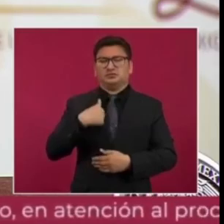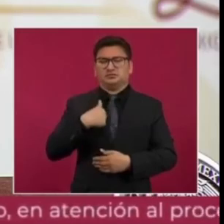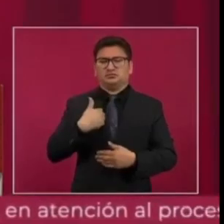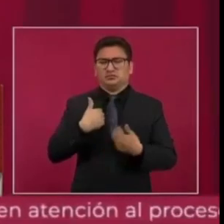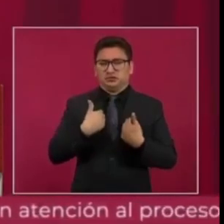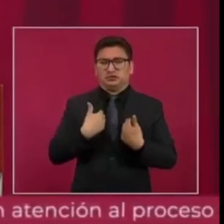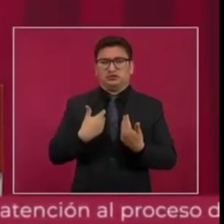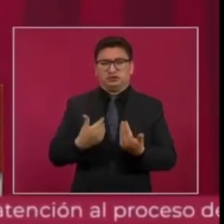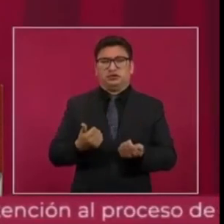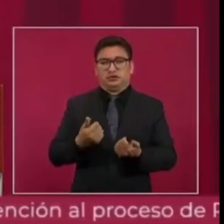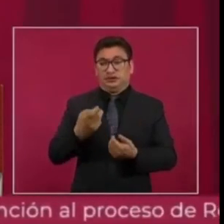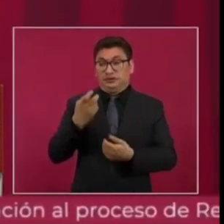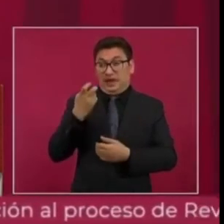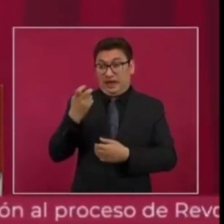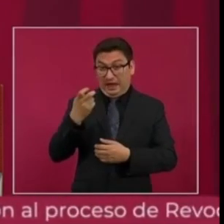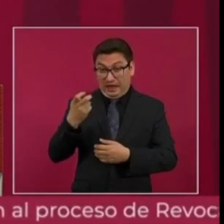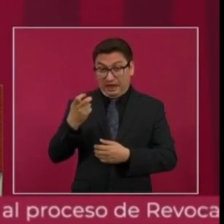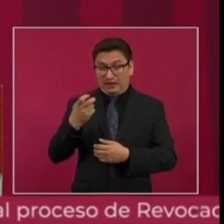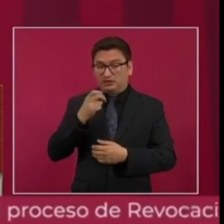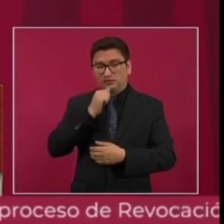no tiene ese alcance.